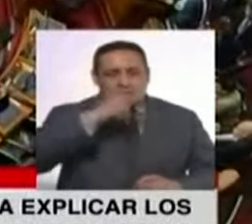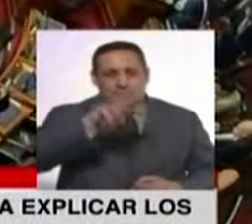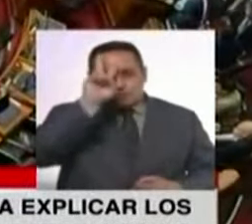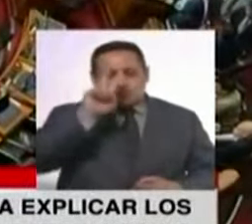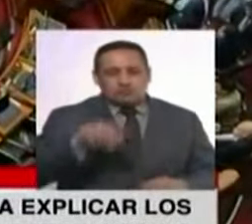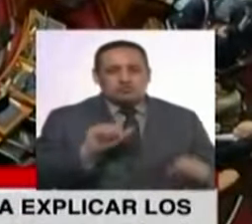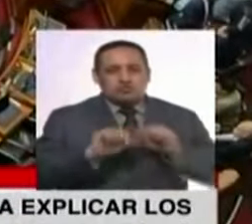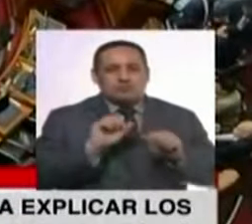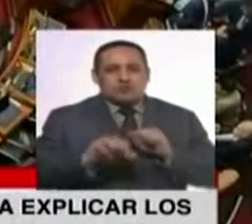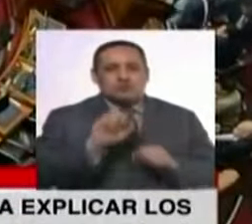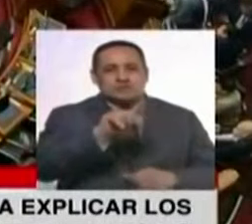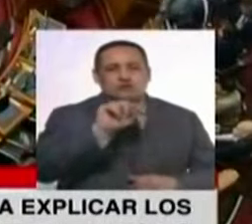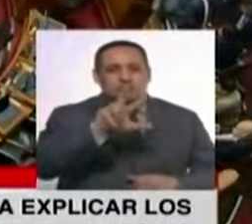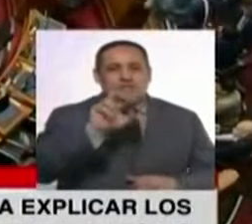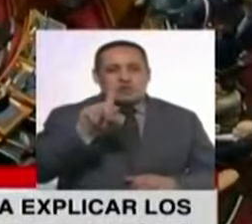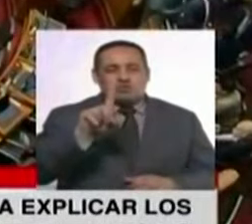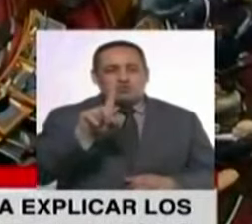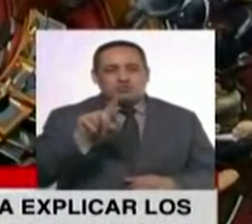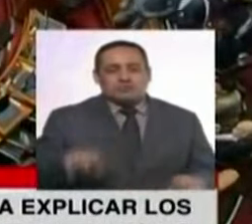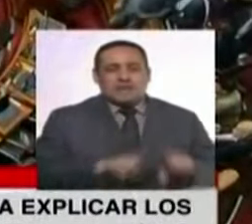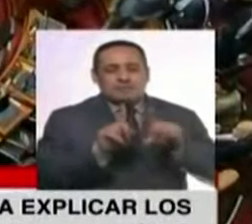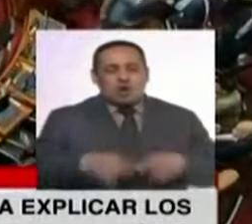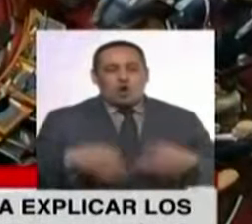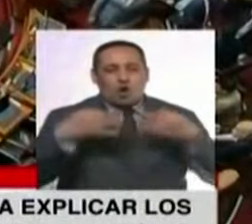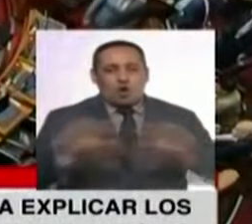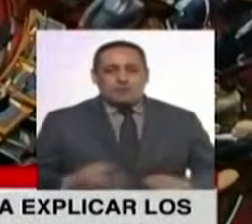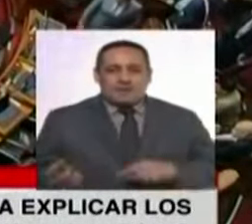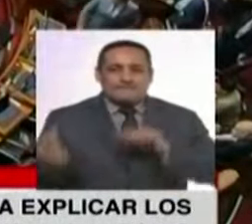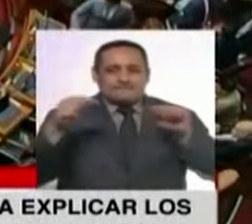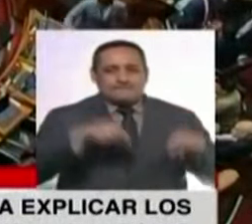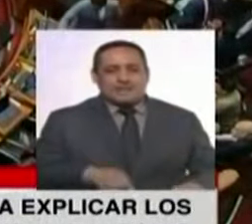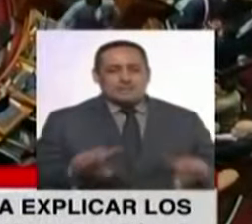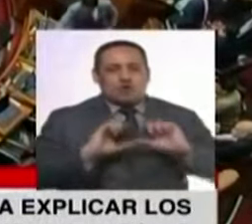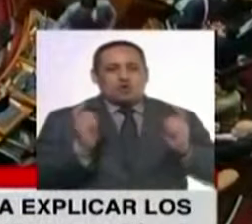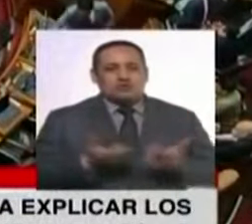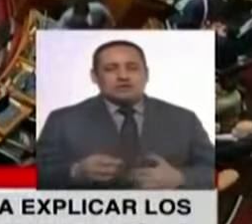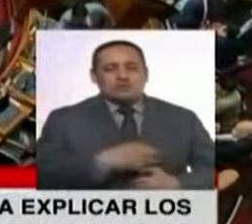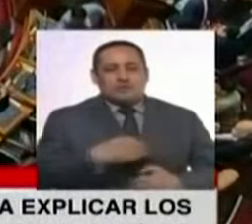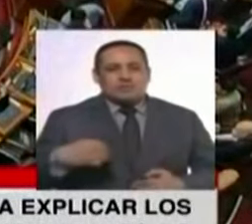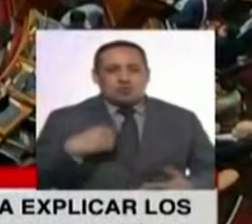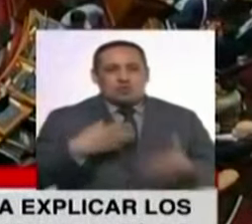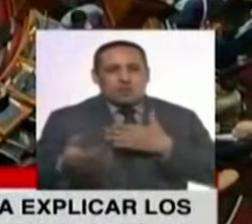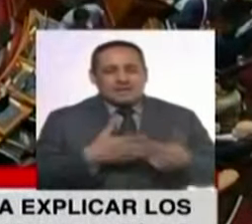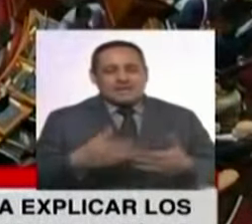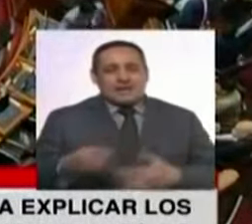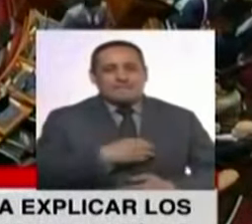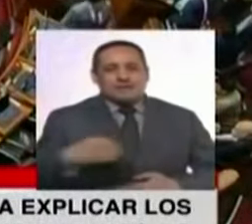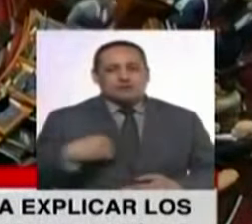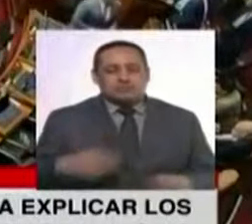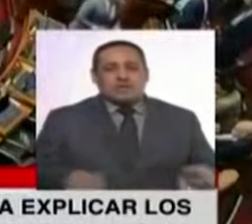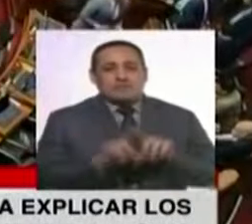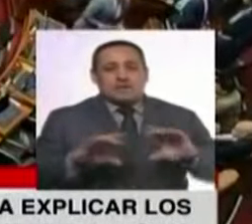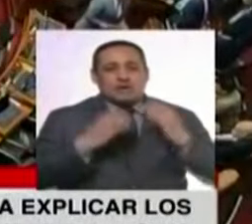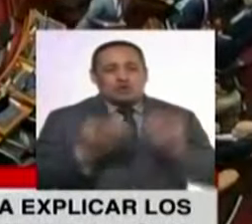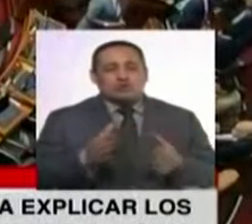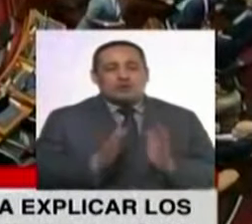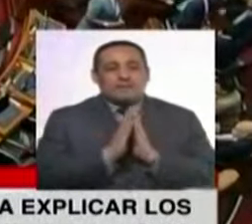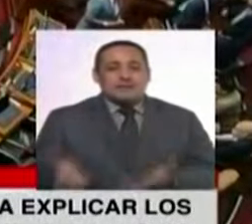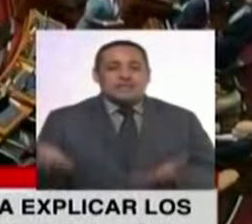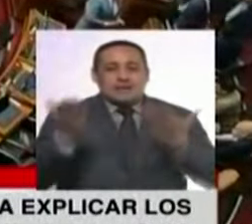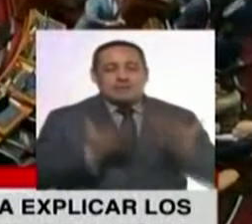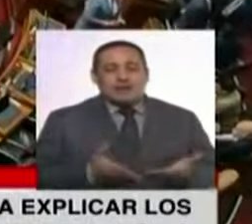Perú artículo 131 es obligatoria la concurrencia del Consejo de ministros o de cualquiera de los ministros cuando el congreso los llama